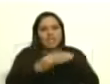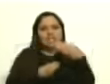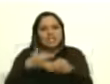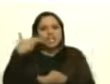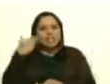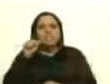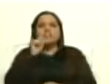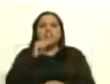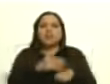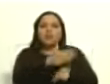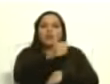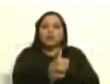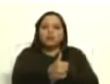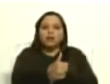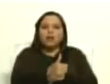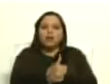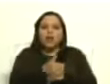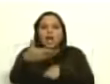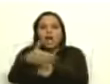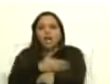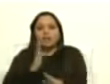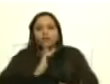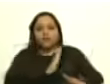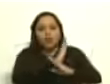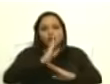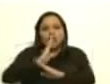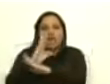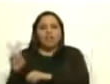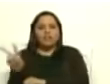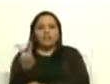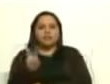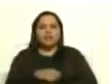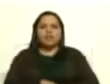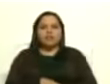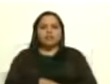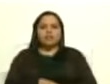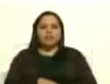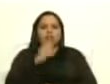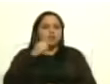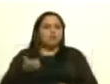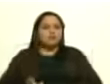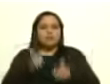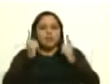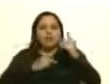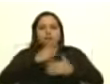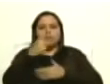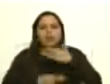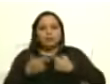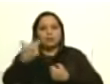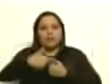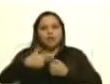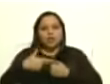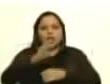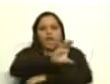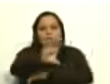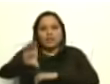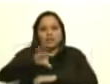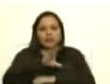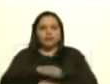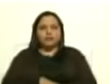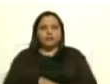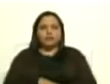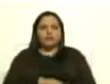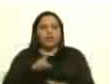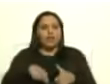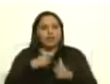principal responsable? Los que sancionaron y bloquearon a Venezuela, los que impidieron el programa Petrocaribe. Así que ahí está